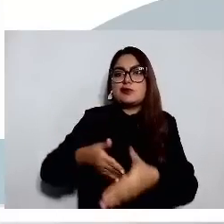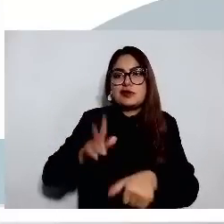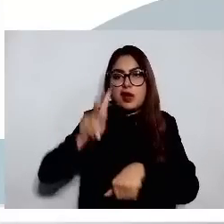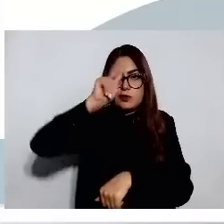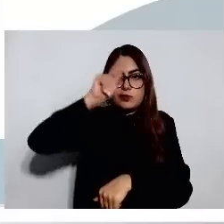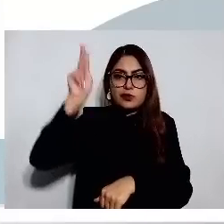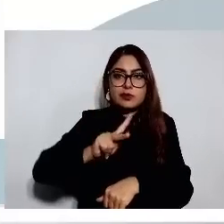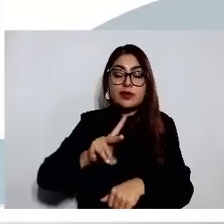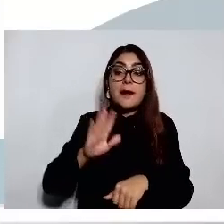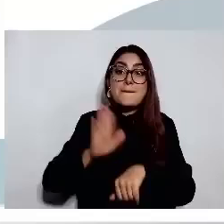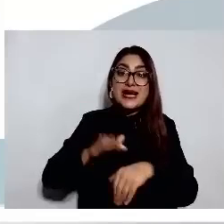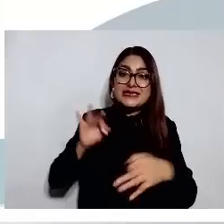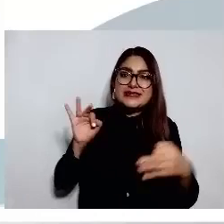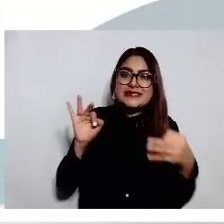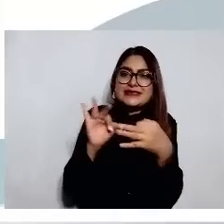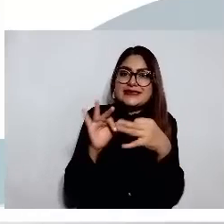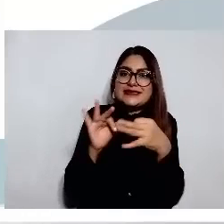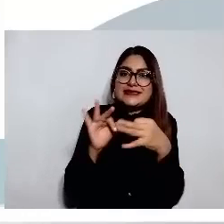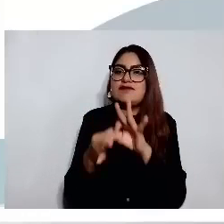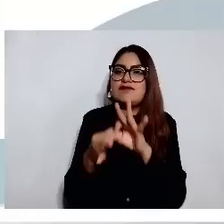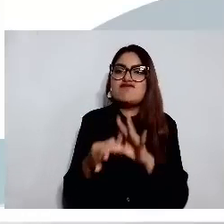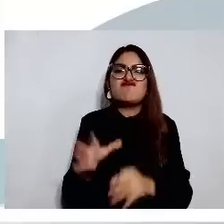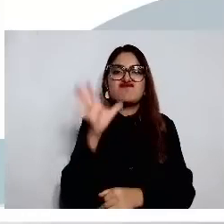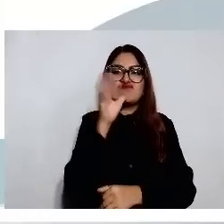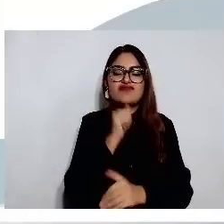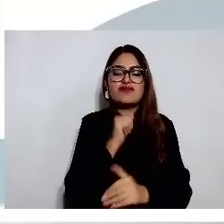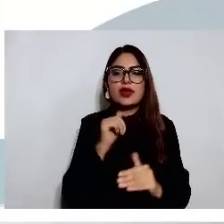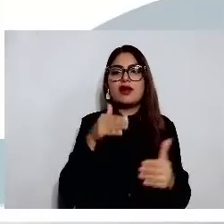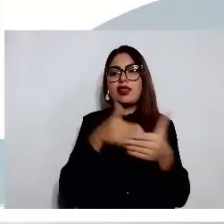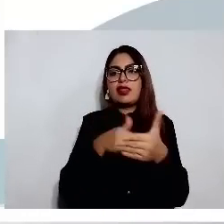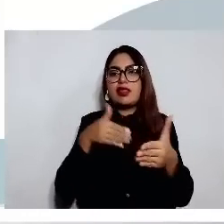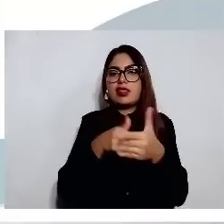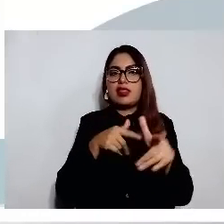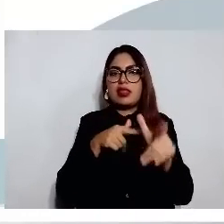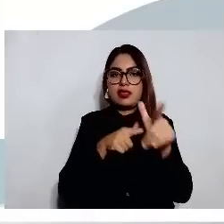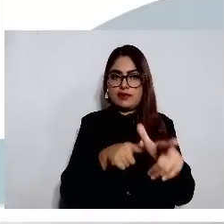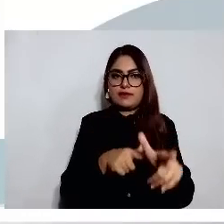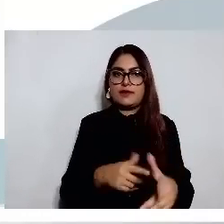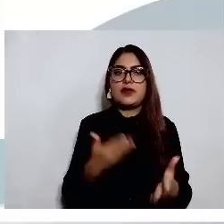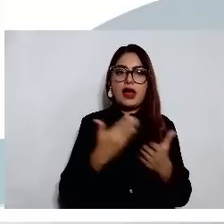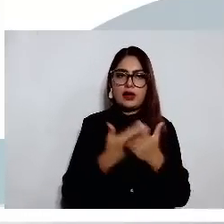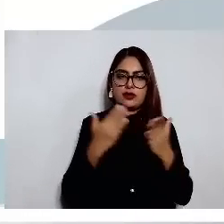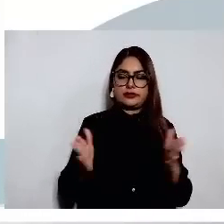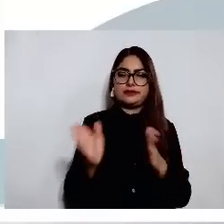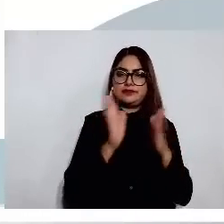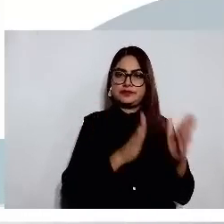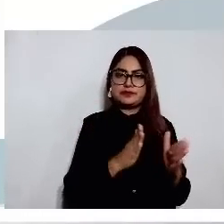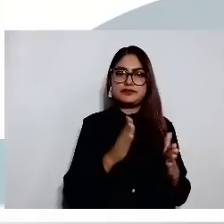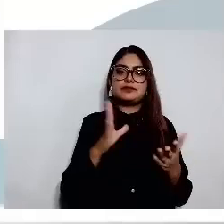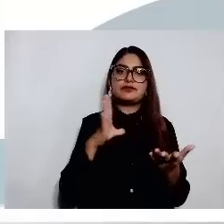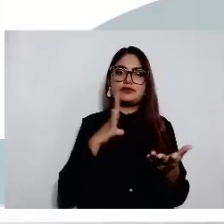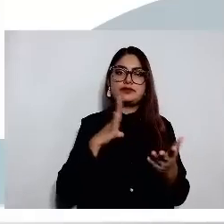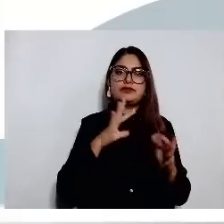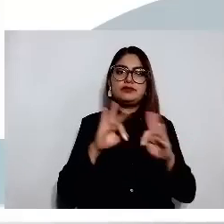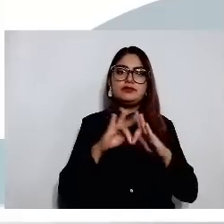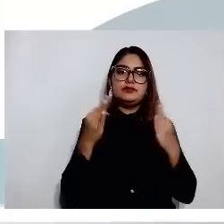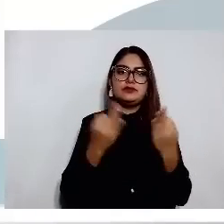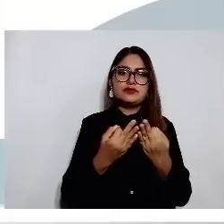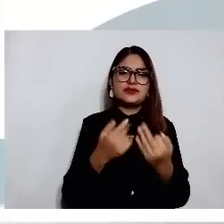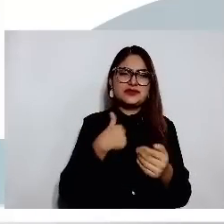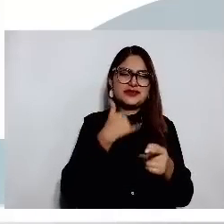cercanía. Prácticas de democratización de las estructuras, no sé por qué dice policiales, eran